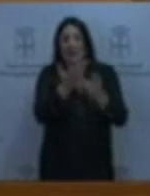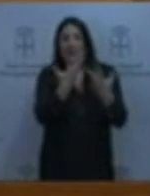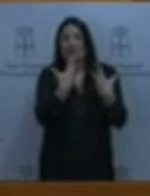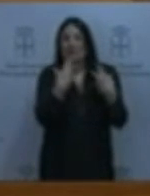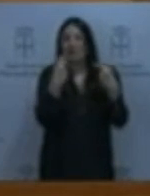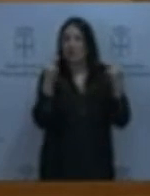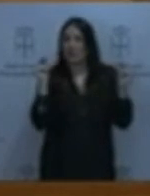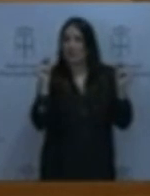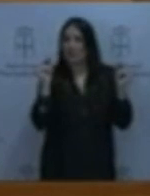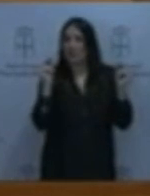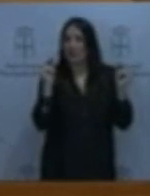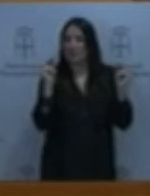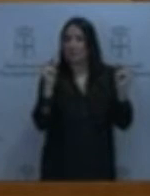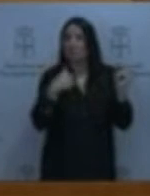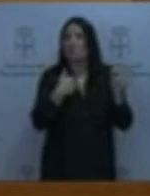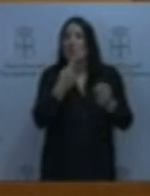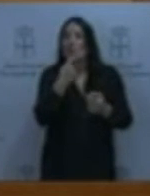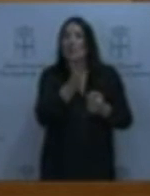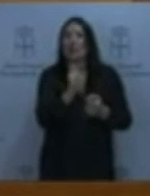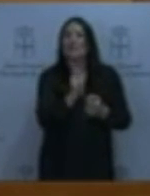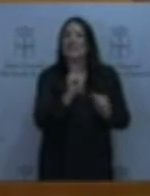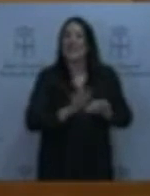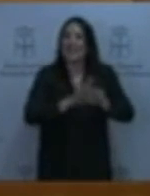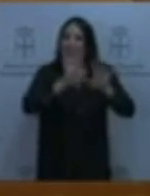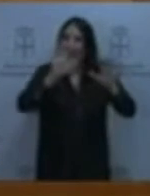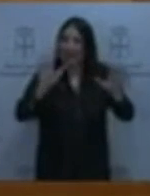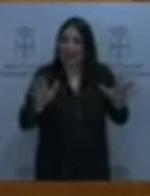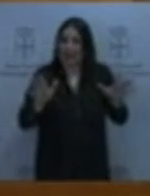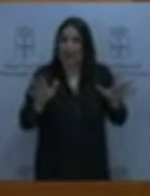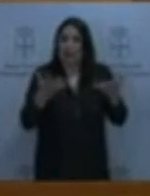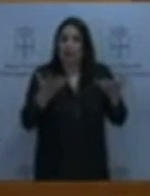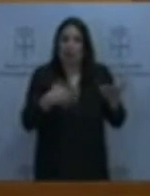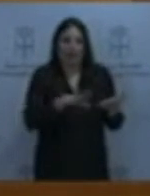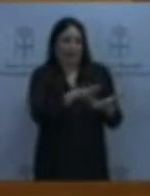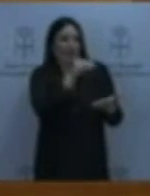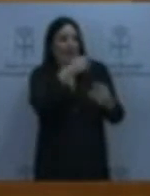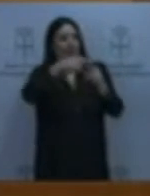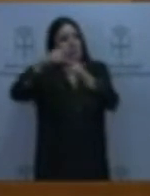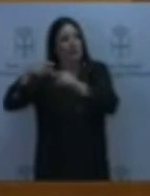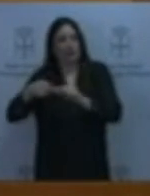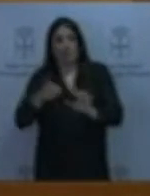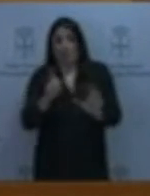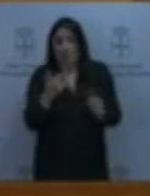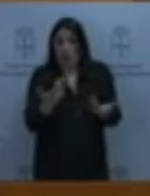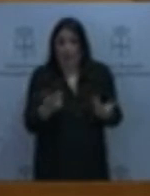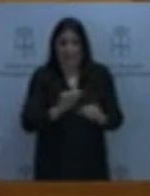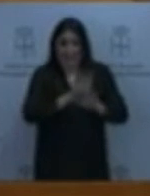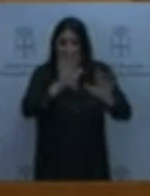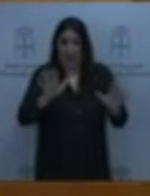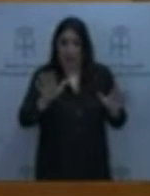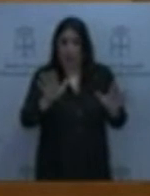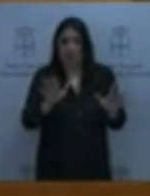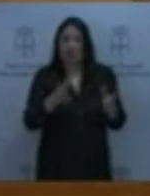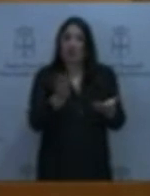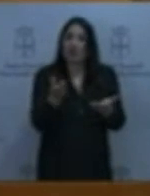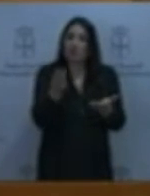ya. Yo lo que le digo es que la sentencia es clara en su término y no admite interpretación alguna. Y